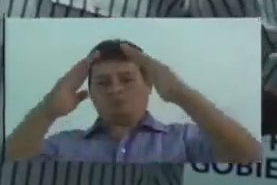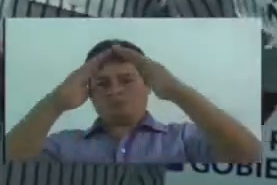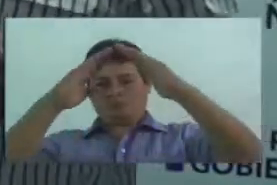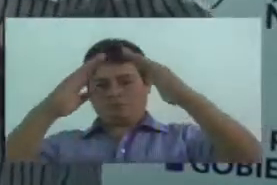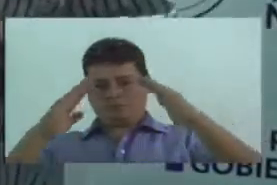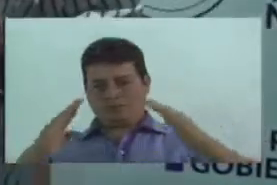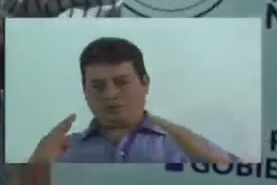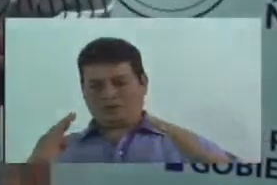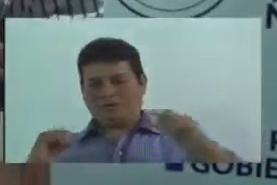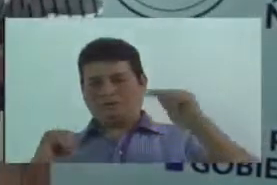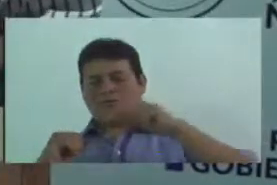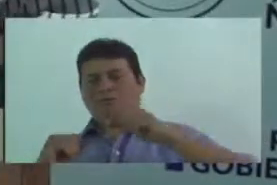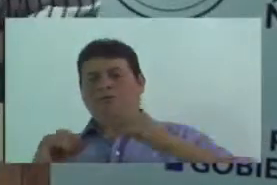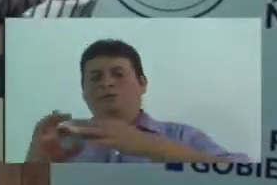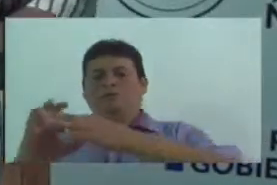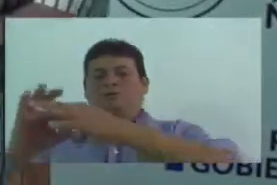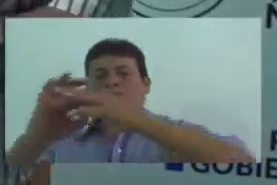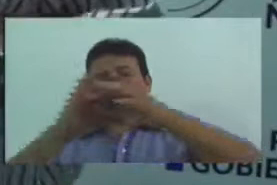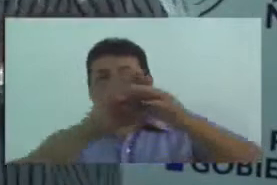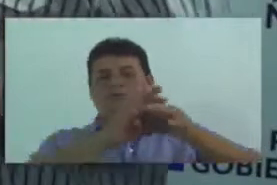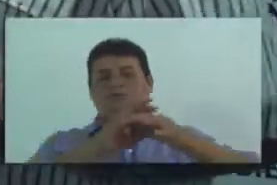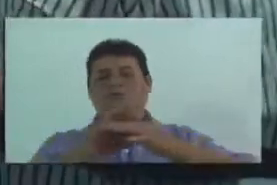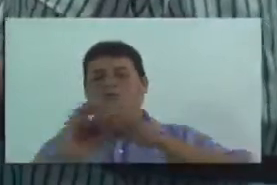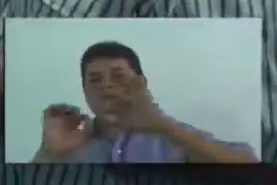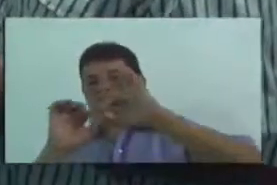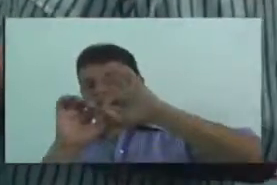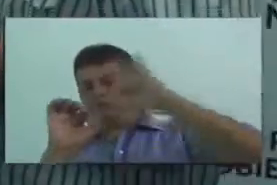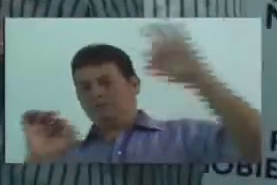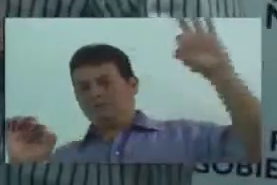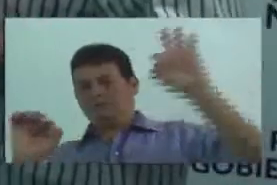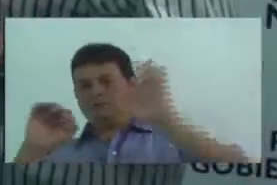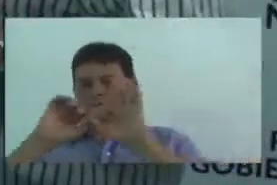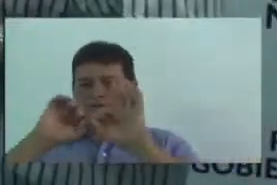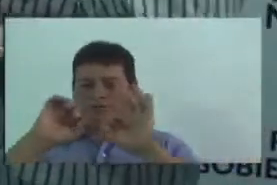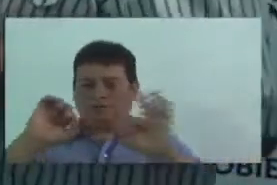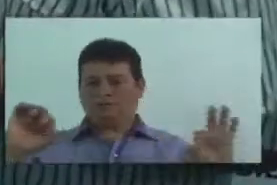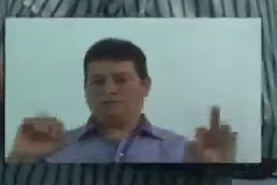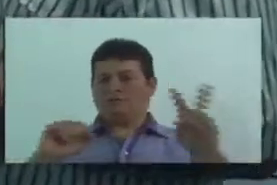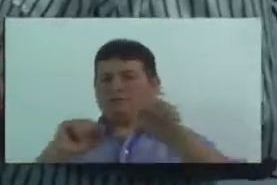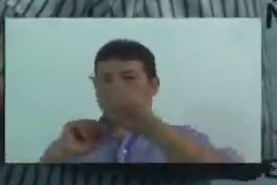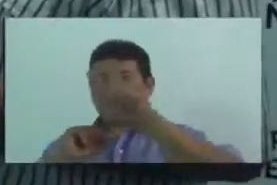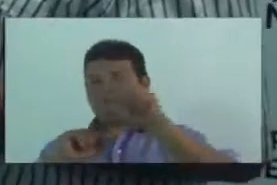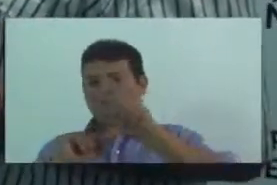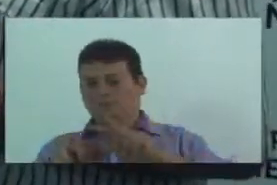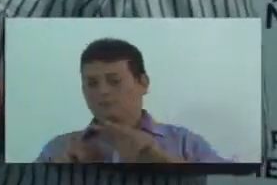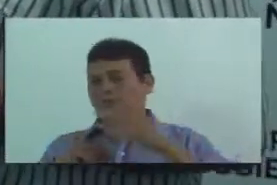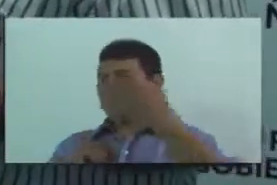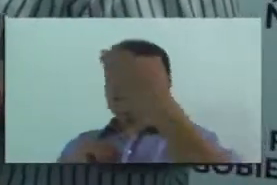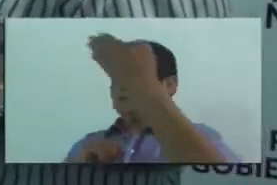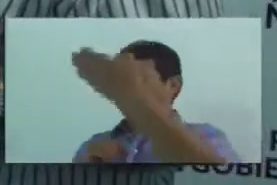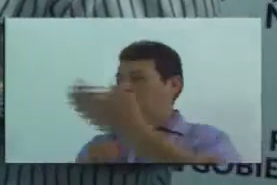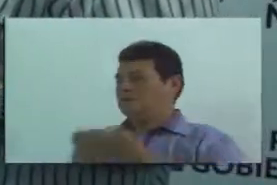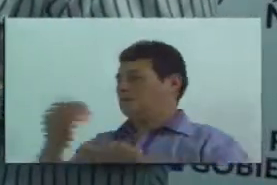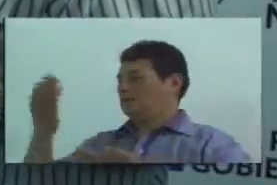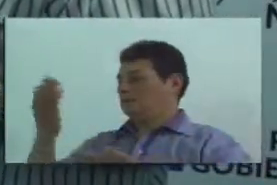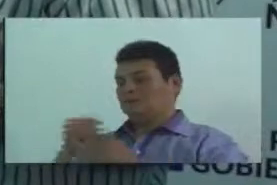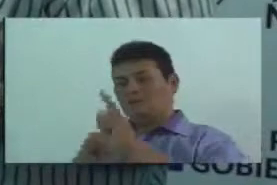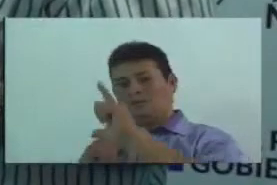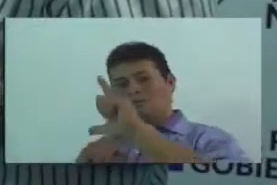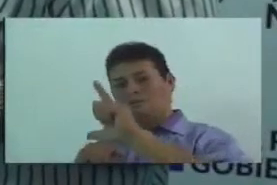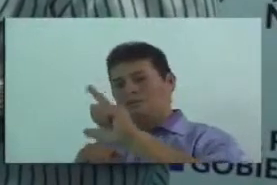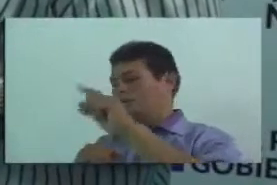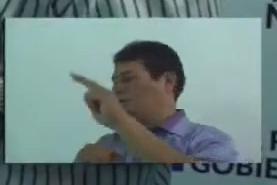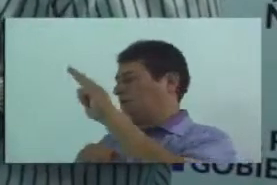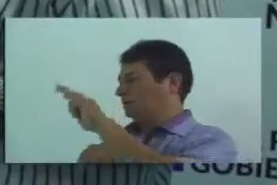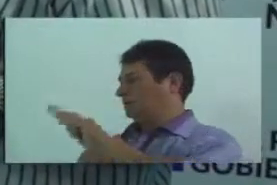que se forma por la unión de dos semirrectas. Esto es un ejemplo de ángulo. A esto, el